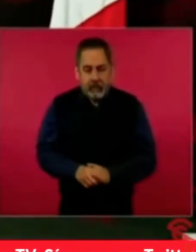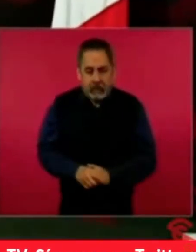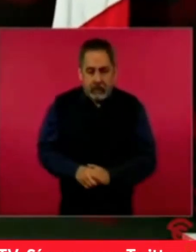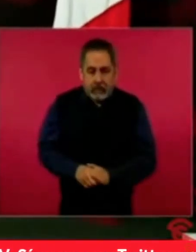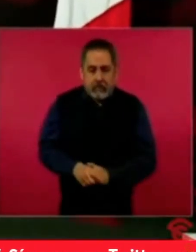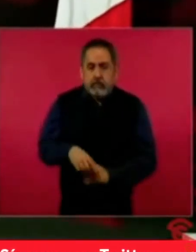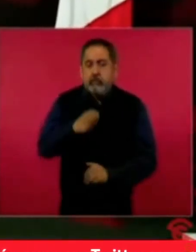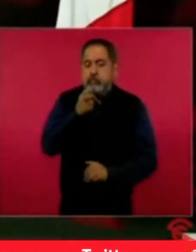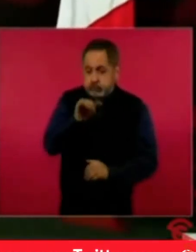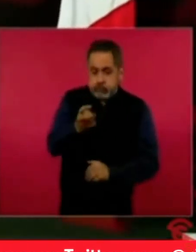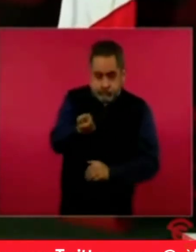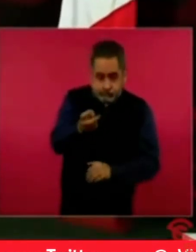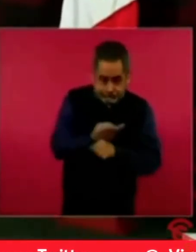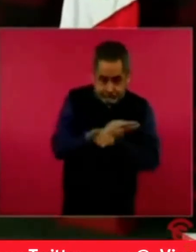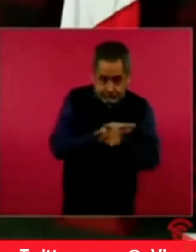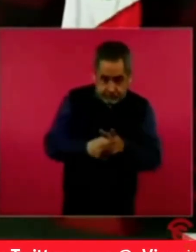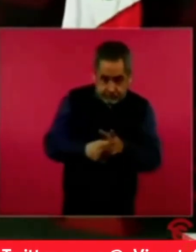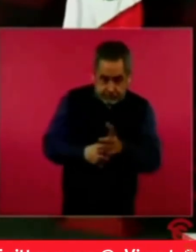así fue, ¿no?